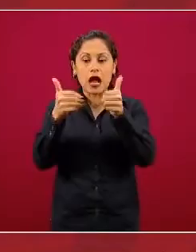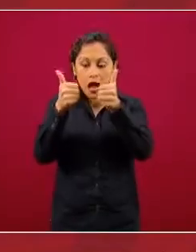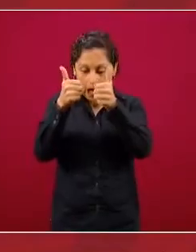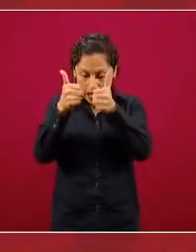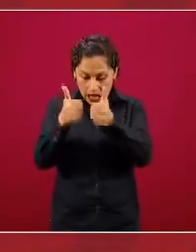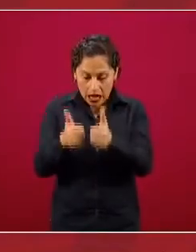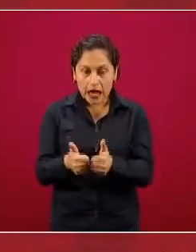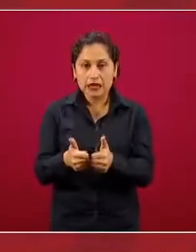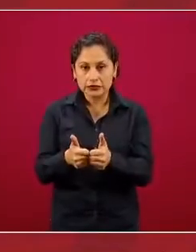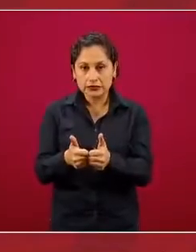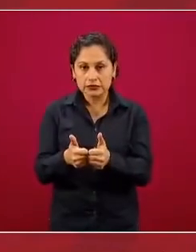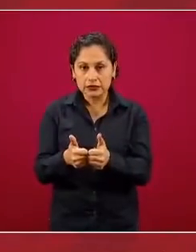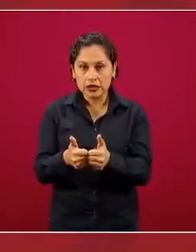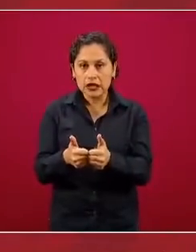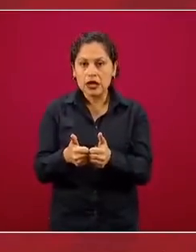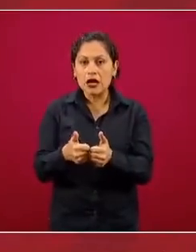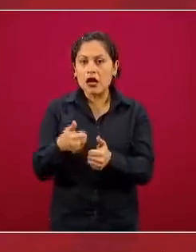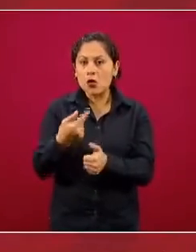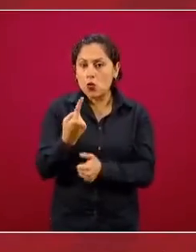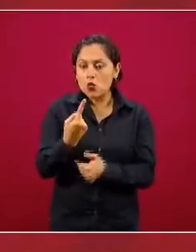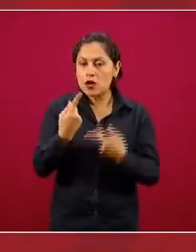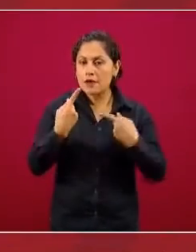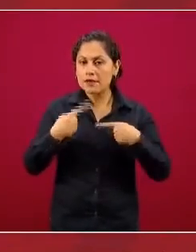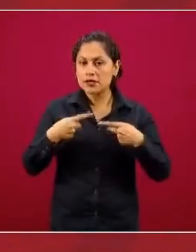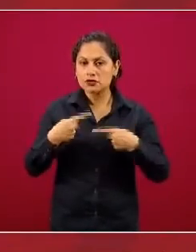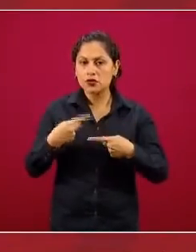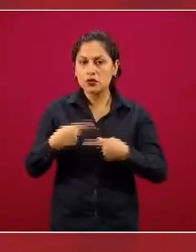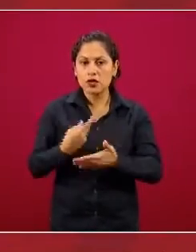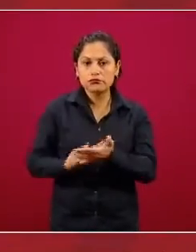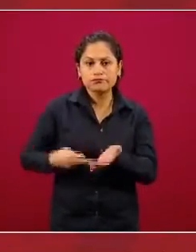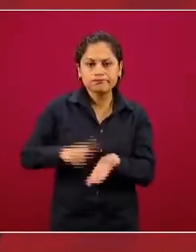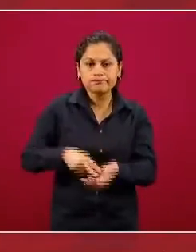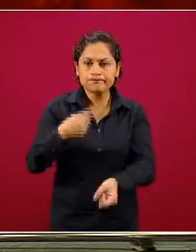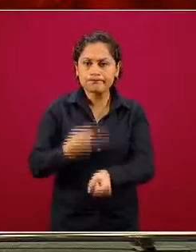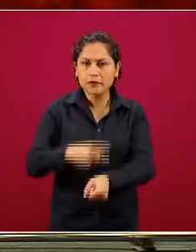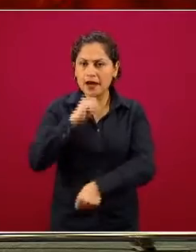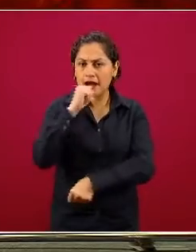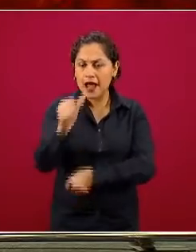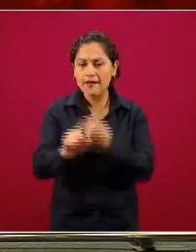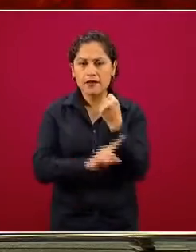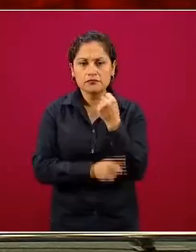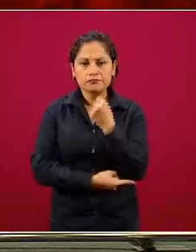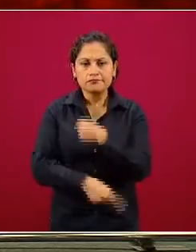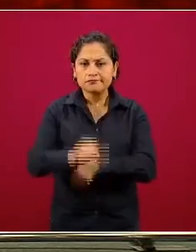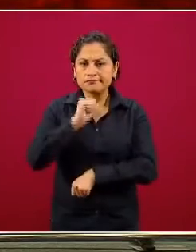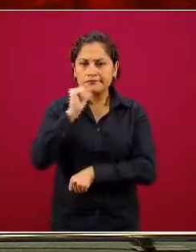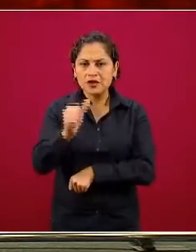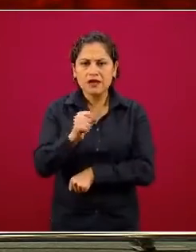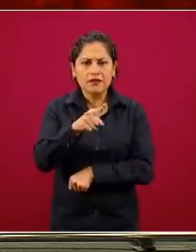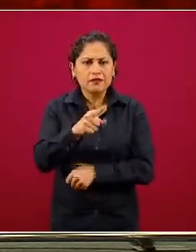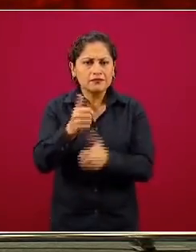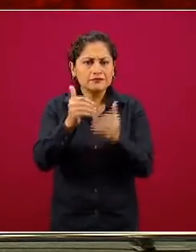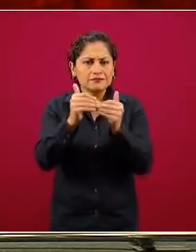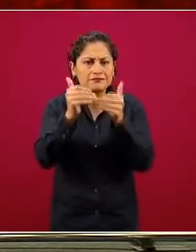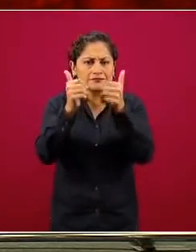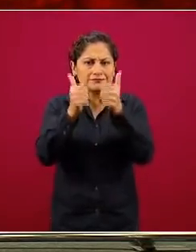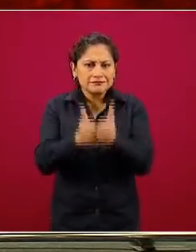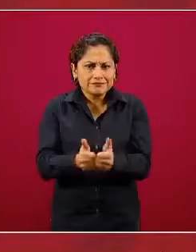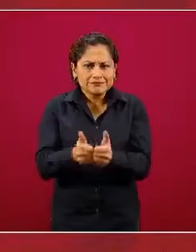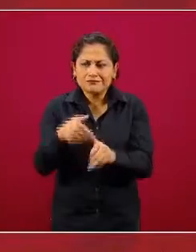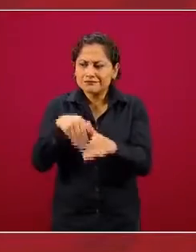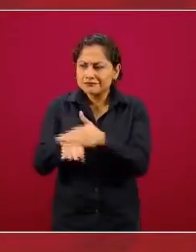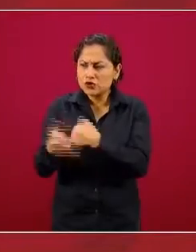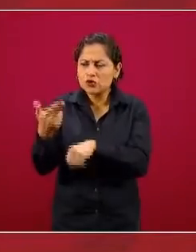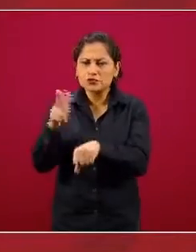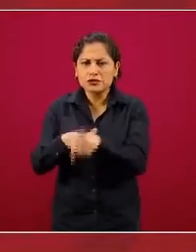persona con factores de riesgo, edad, embarazo, enfermedades crónicas, no vaya a las consultas, no